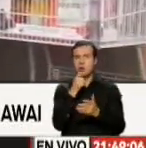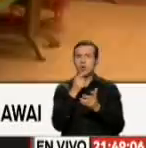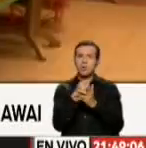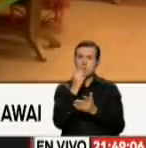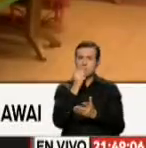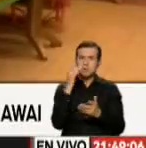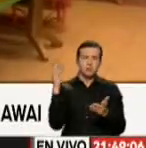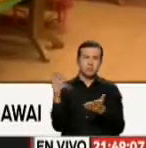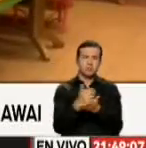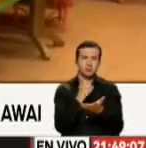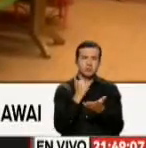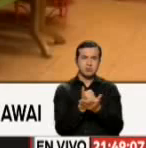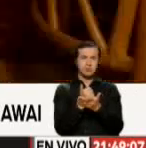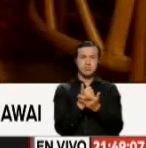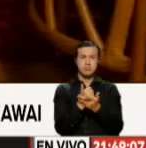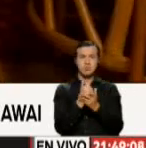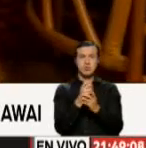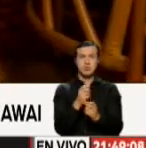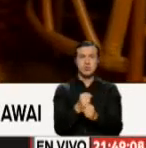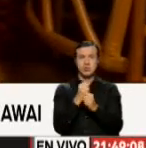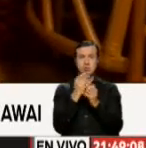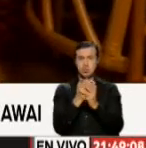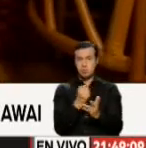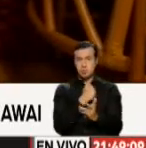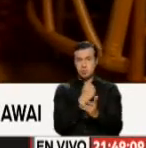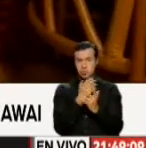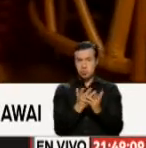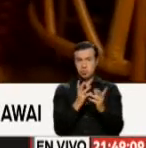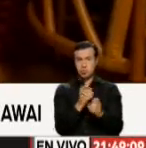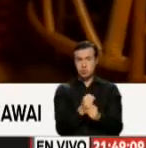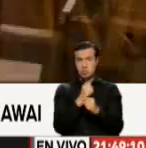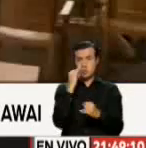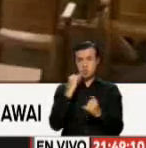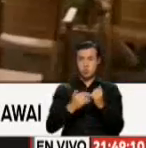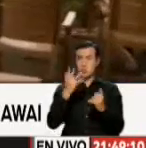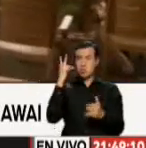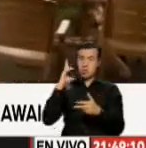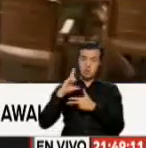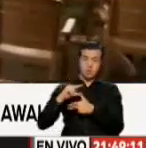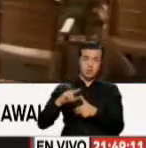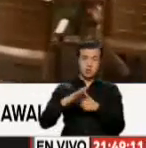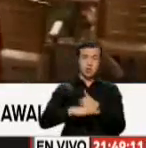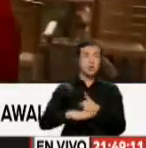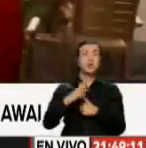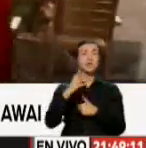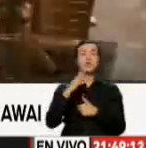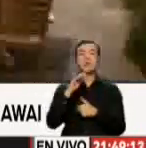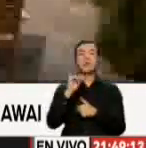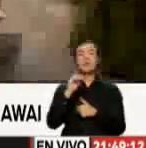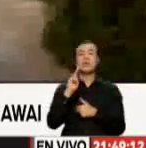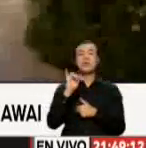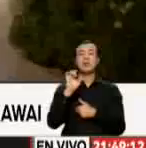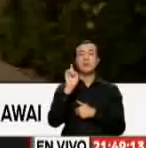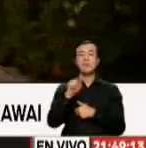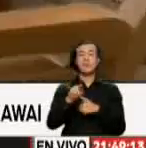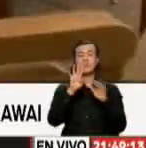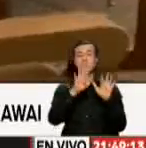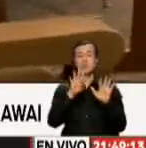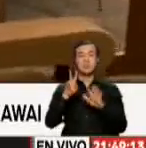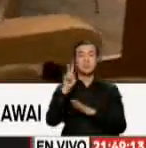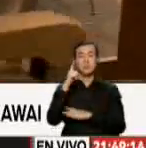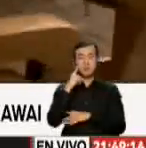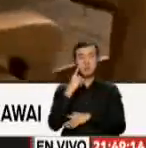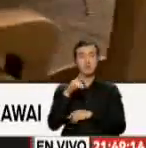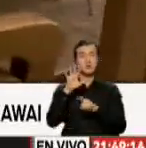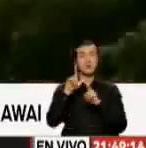alimentos. Asimismo, han puesto bajo resguardo sus enseres. El último huracán en tocar tierra en Hawái fue Iniki en 1992 y